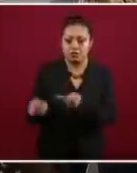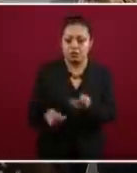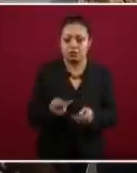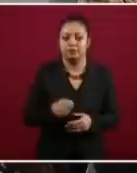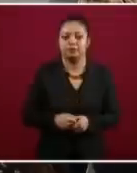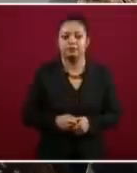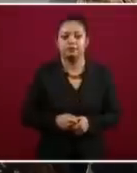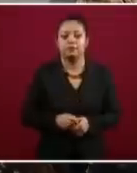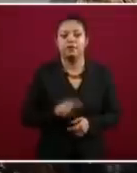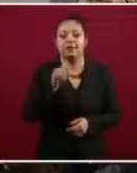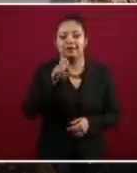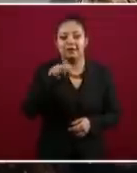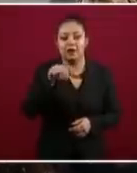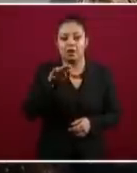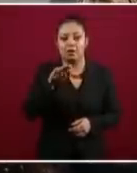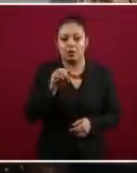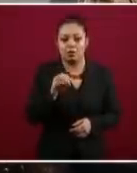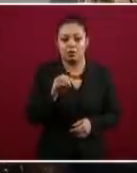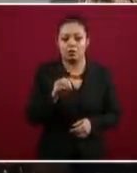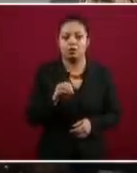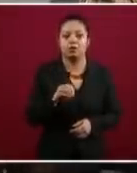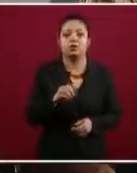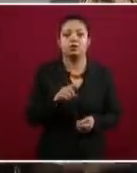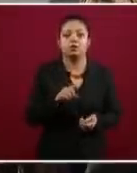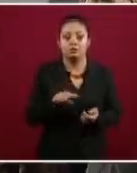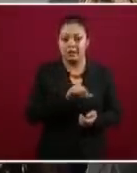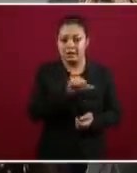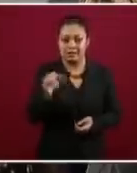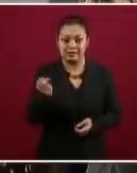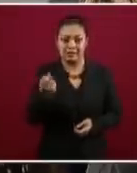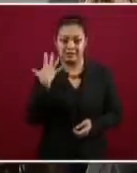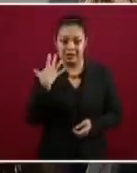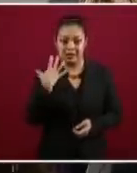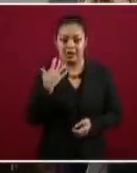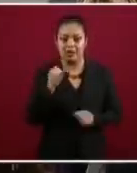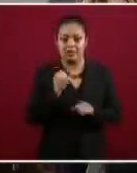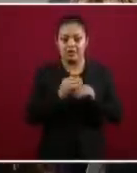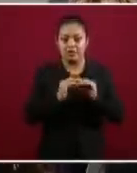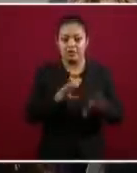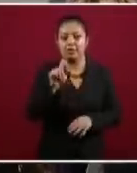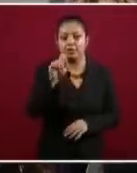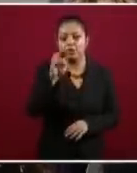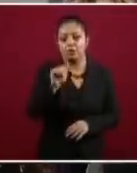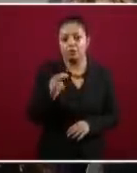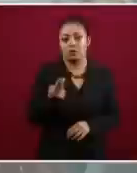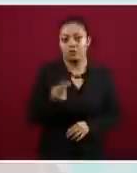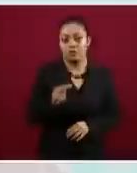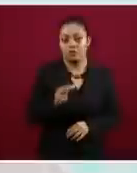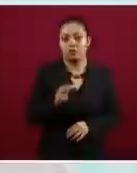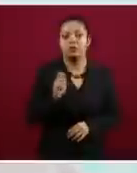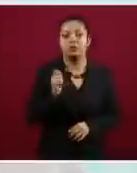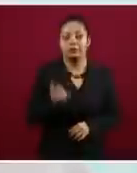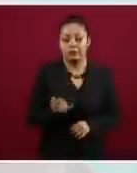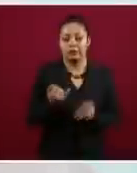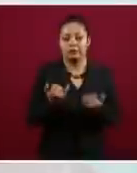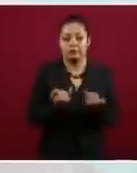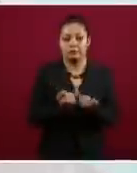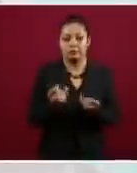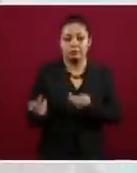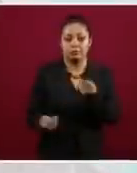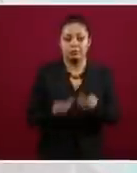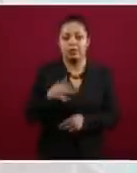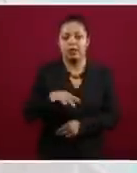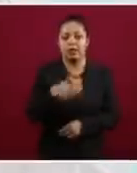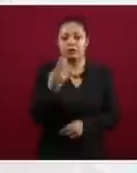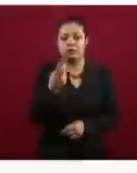En Tenabó será la asamblea informativa el 29 de noviembre y la consultiva el 14